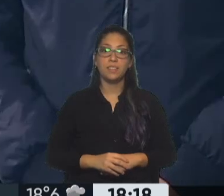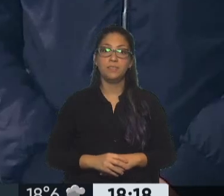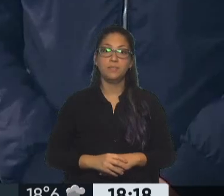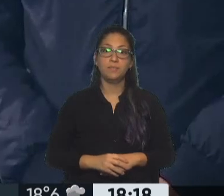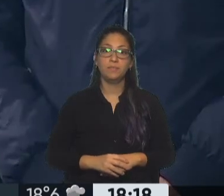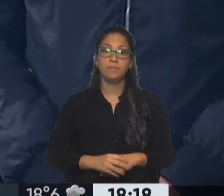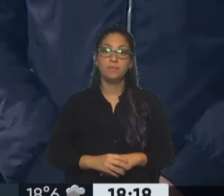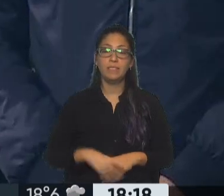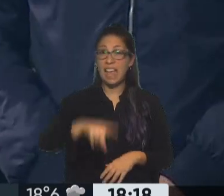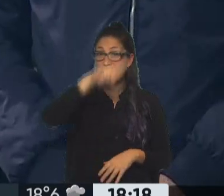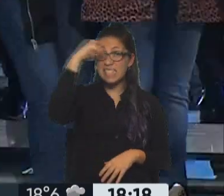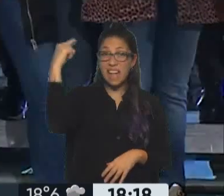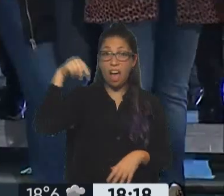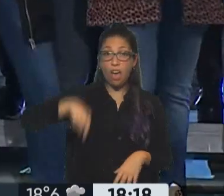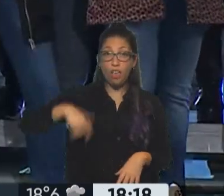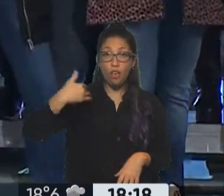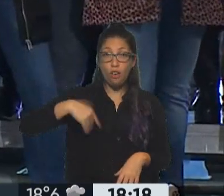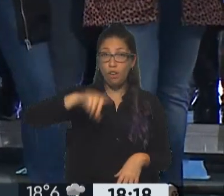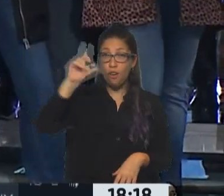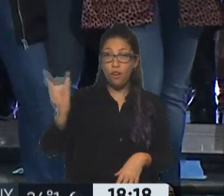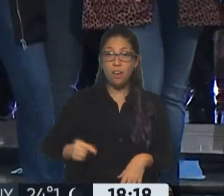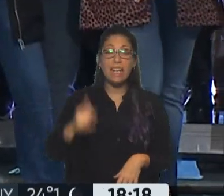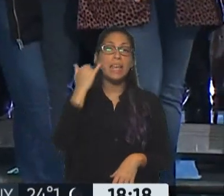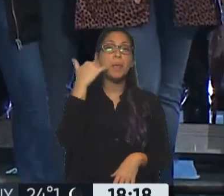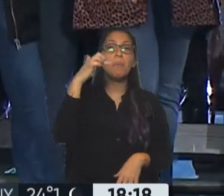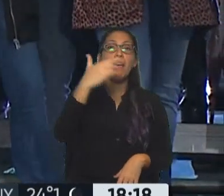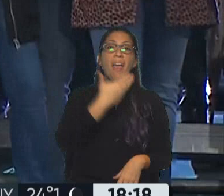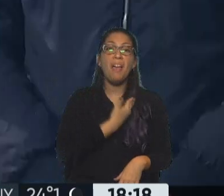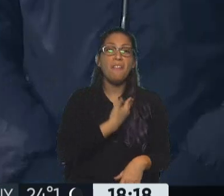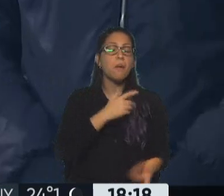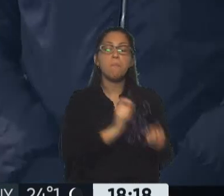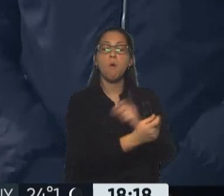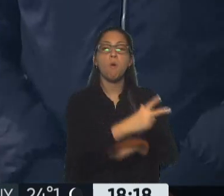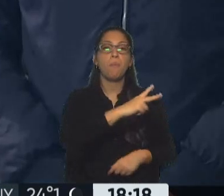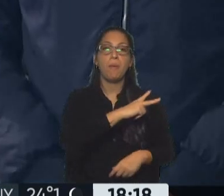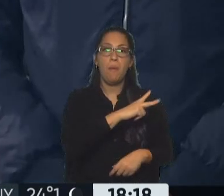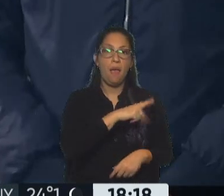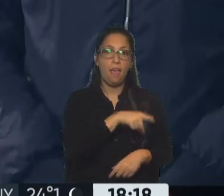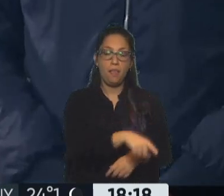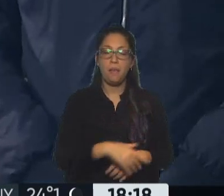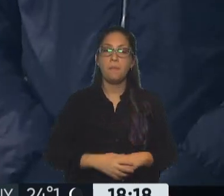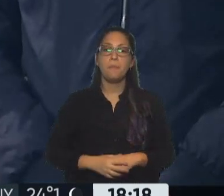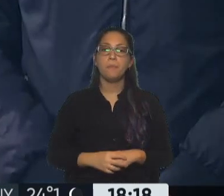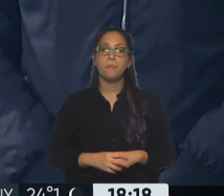En aquel Estado, YPF había sido privatizado,